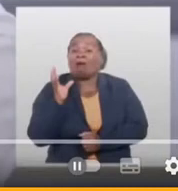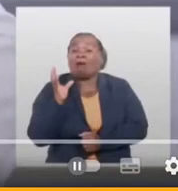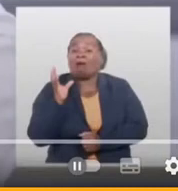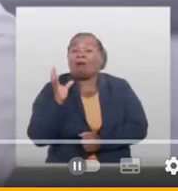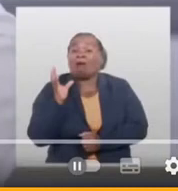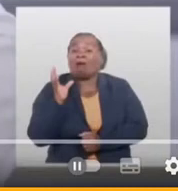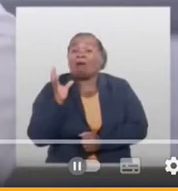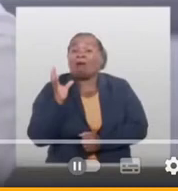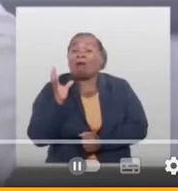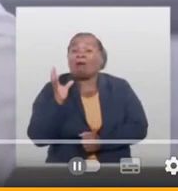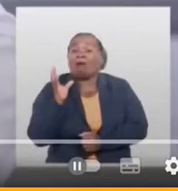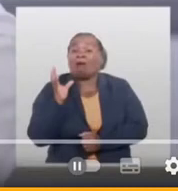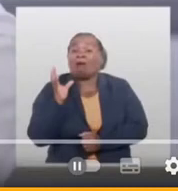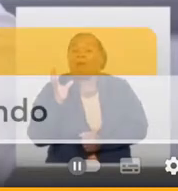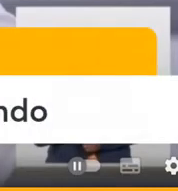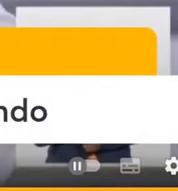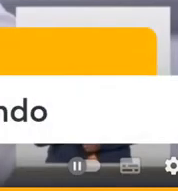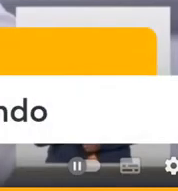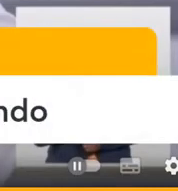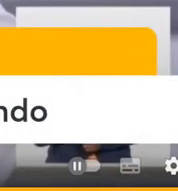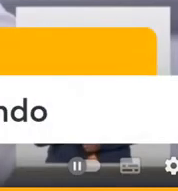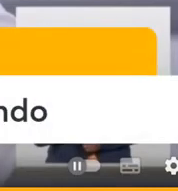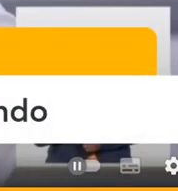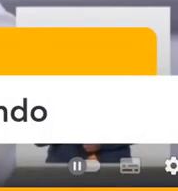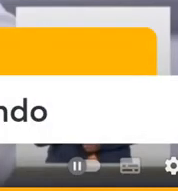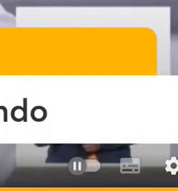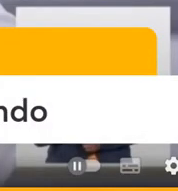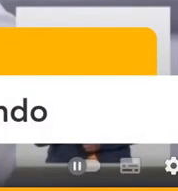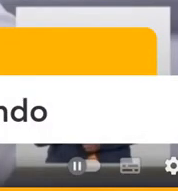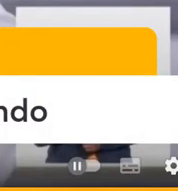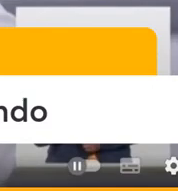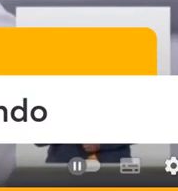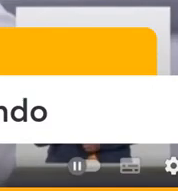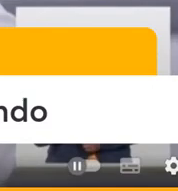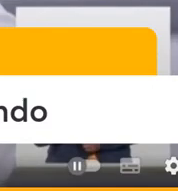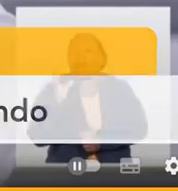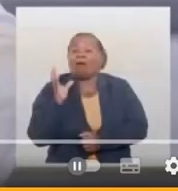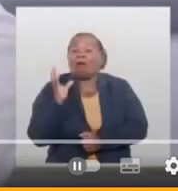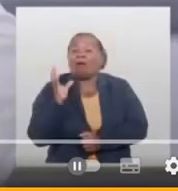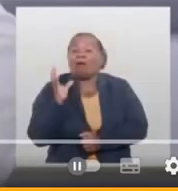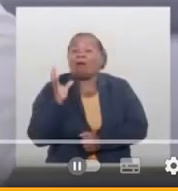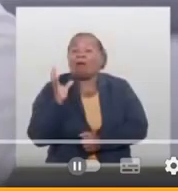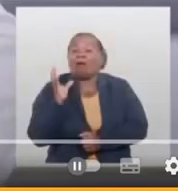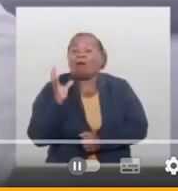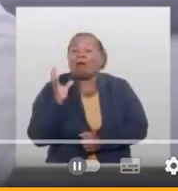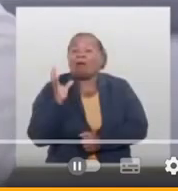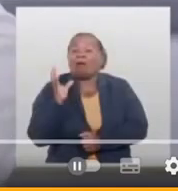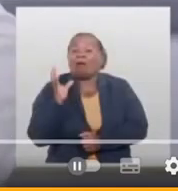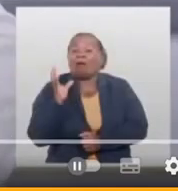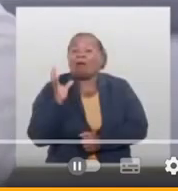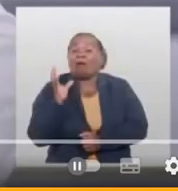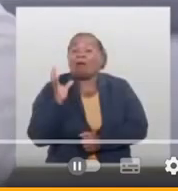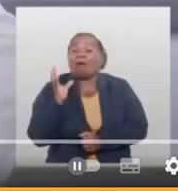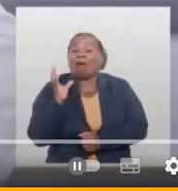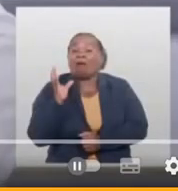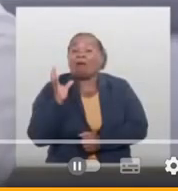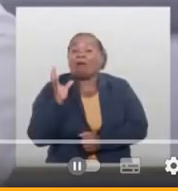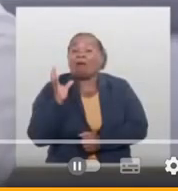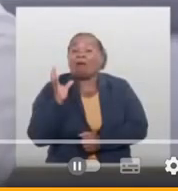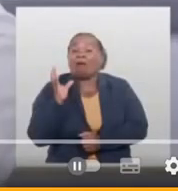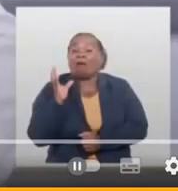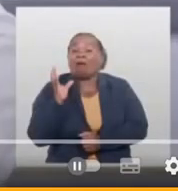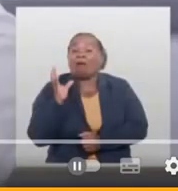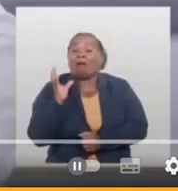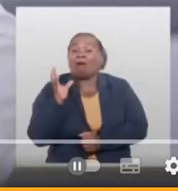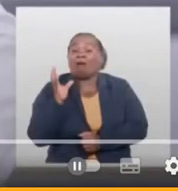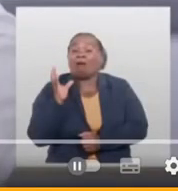diga, no, no tienes razón de lo que dices porque, no sé, tienes el sombrero negro. Porque tenemos que hablar para realizar, dime la verdad. El debate del tema